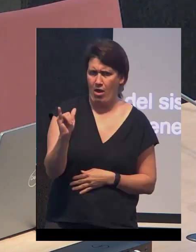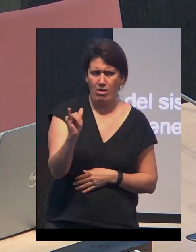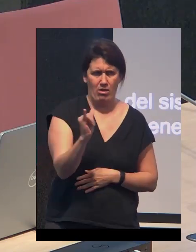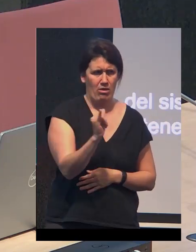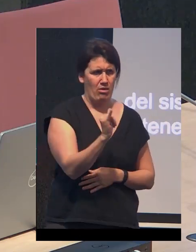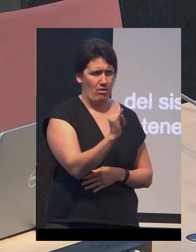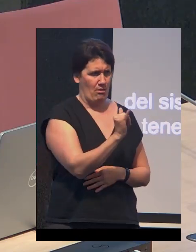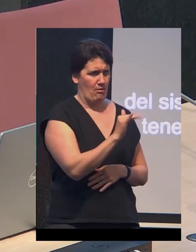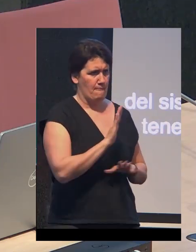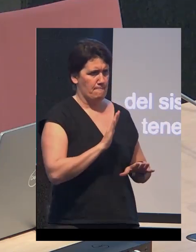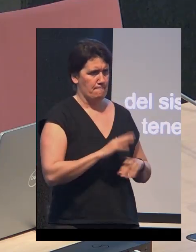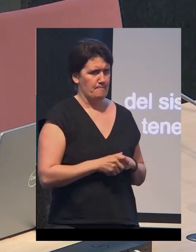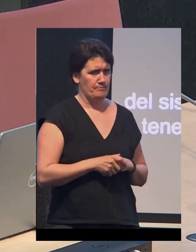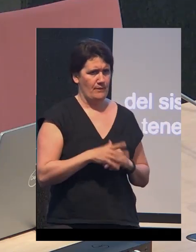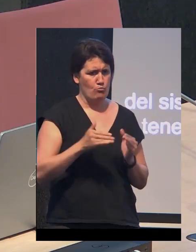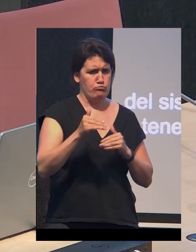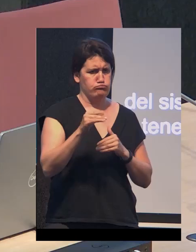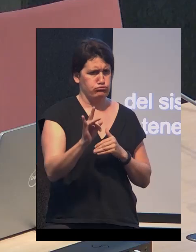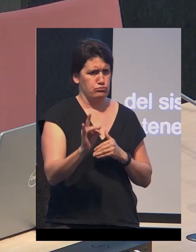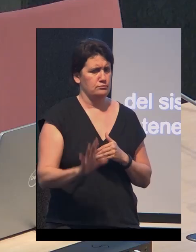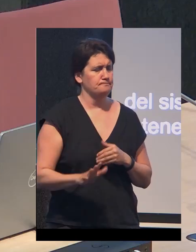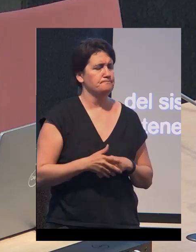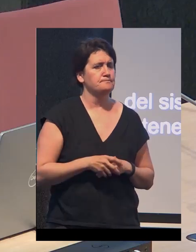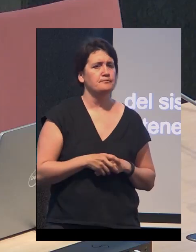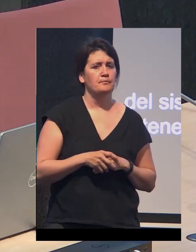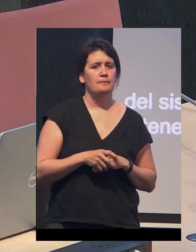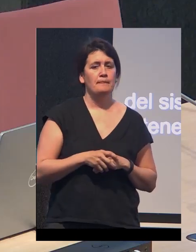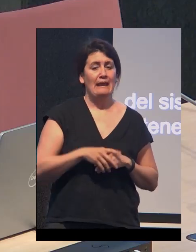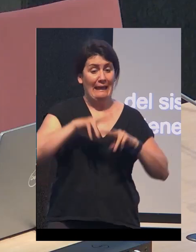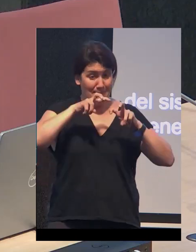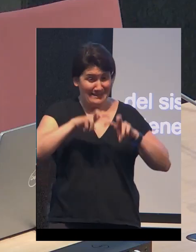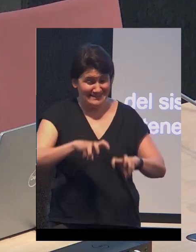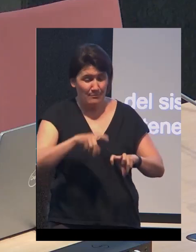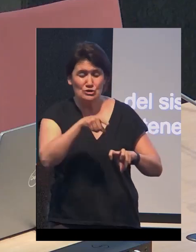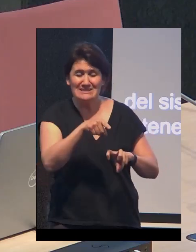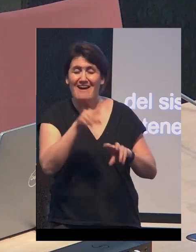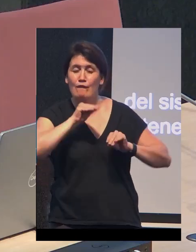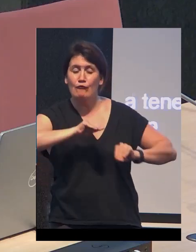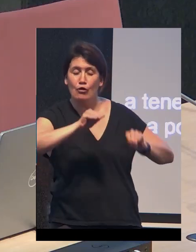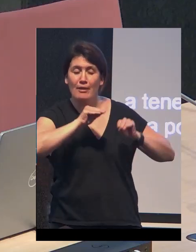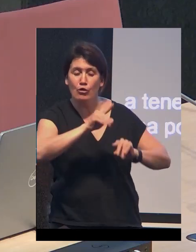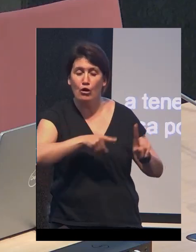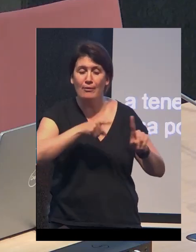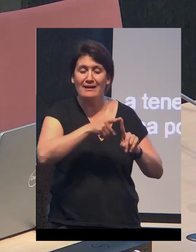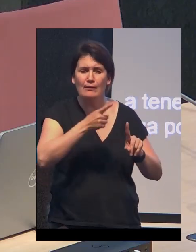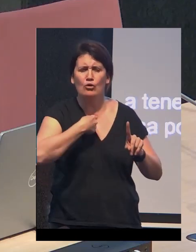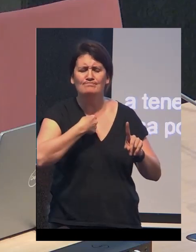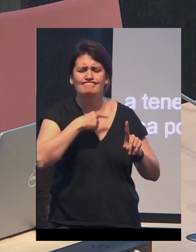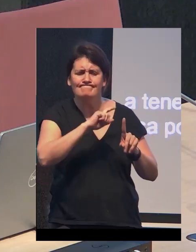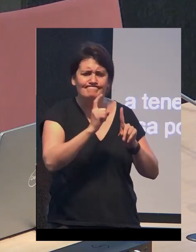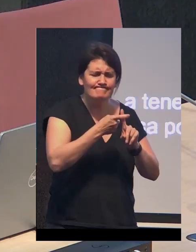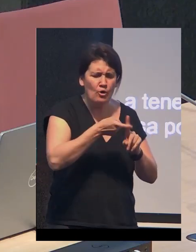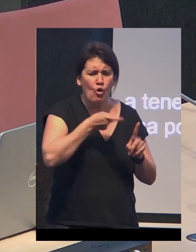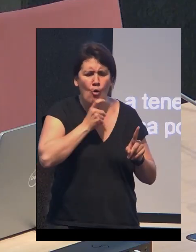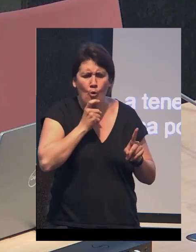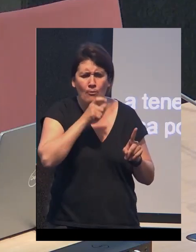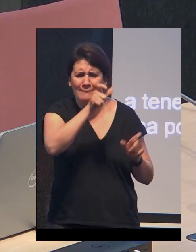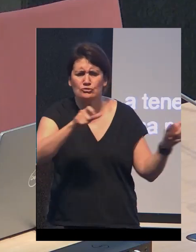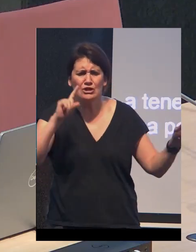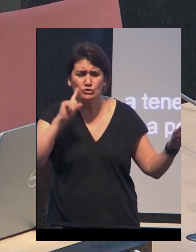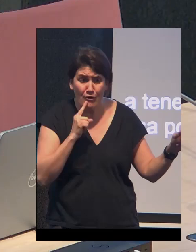muy alto. Y investigamos esa población para intentar averiguar cómo consiguen leer tan